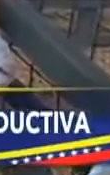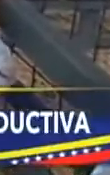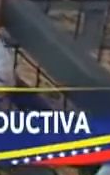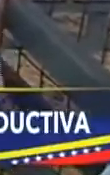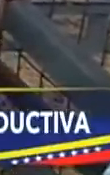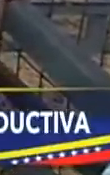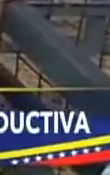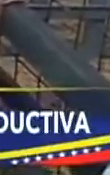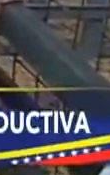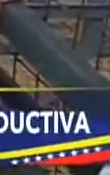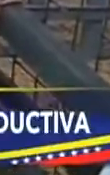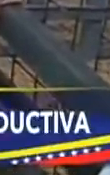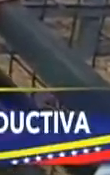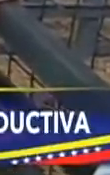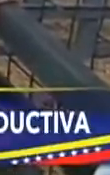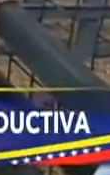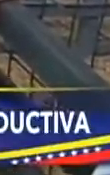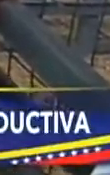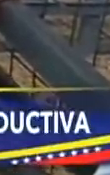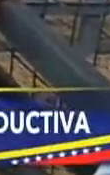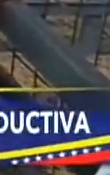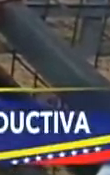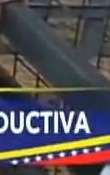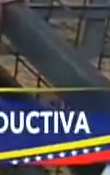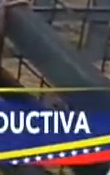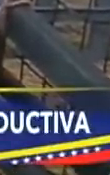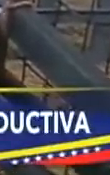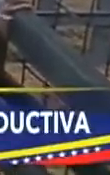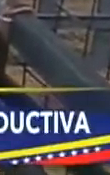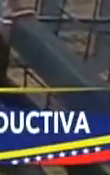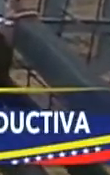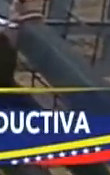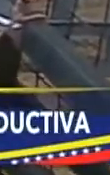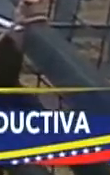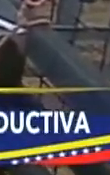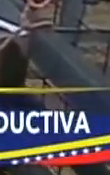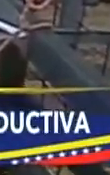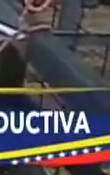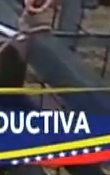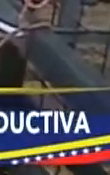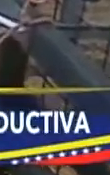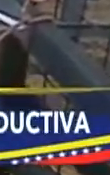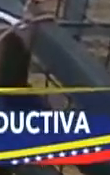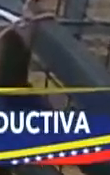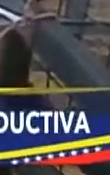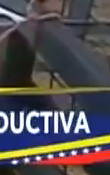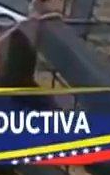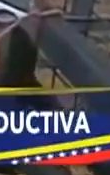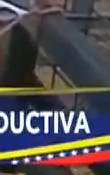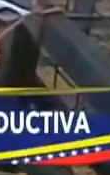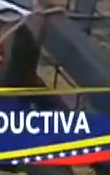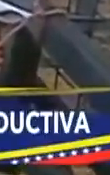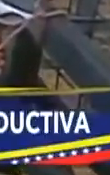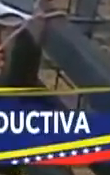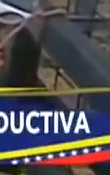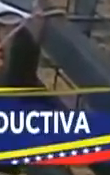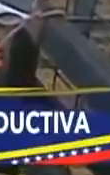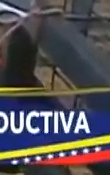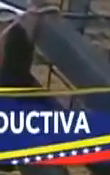en producción de carne de cordero. Correcto. Su especialidad es para producir carne de cordero de calidad.